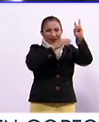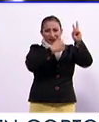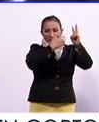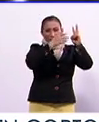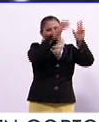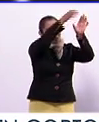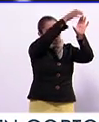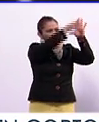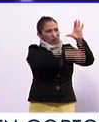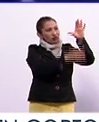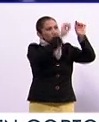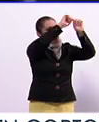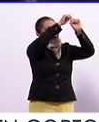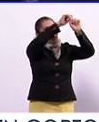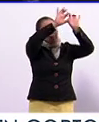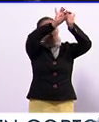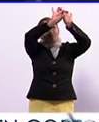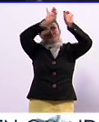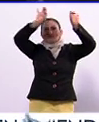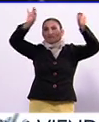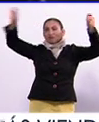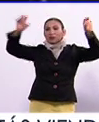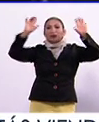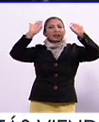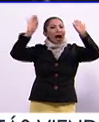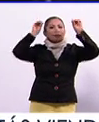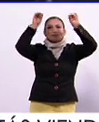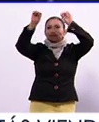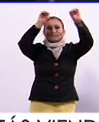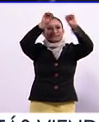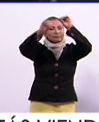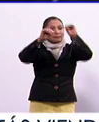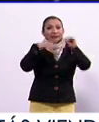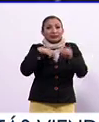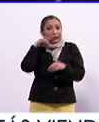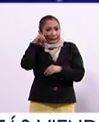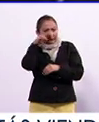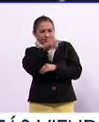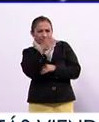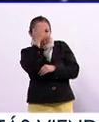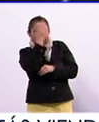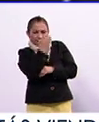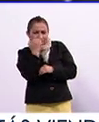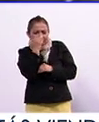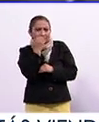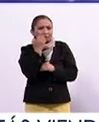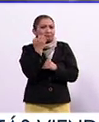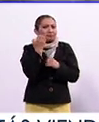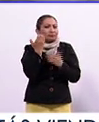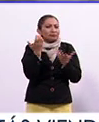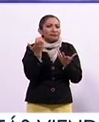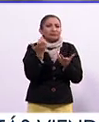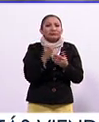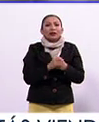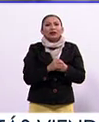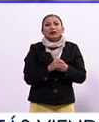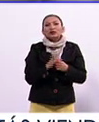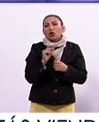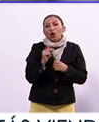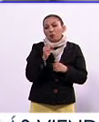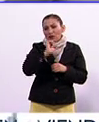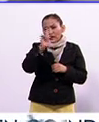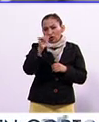del castillo y confinen el muro, pero ya colocado todo. Y desde el punto de vista, diría, no nada